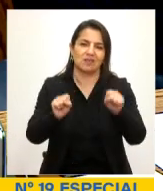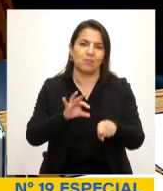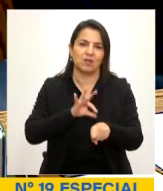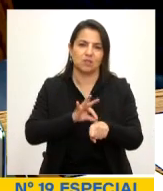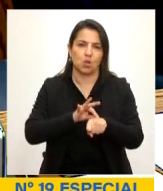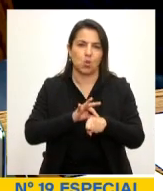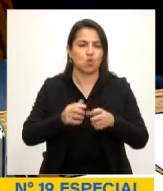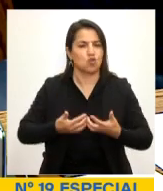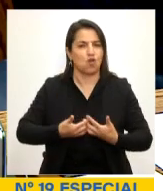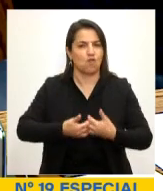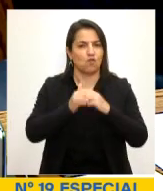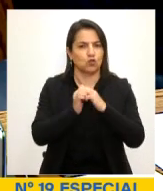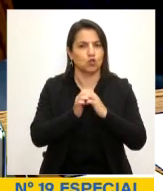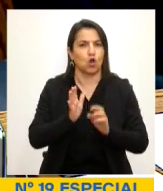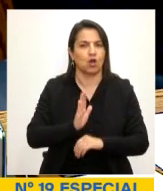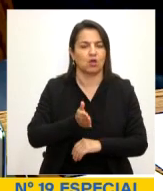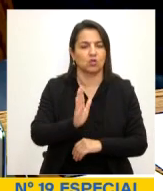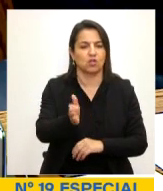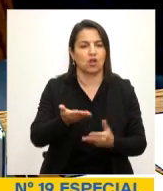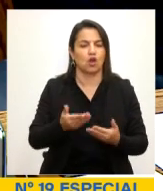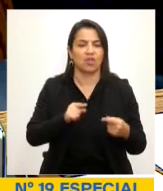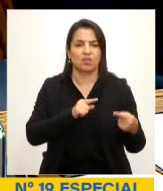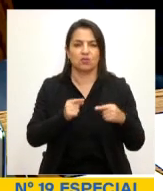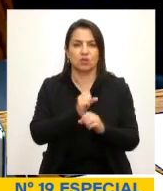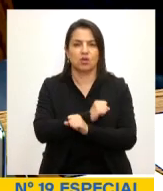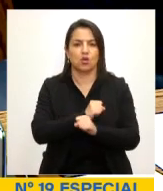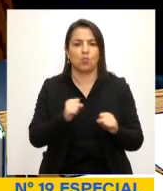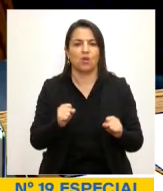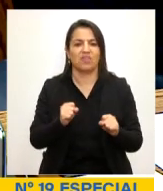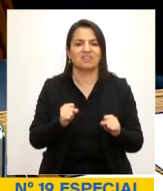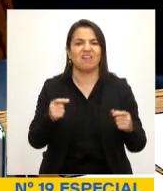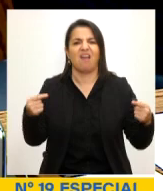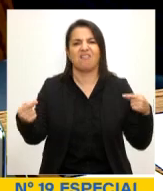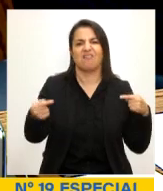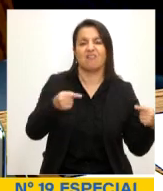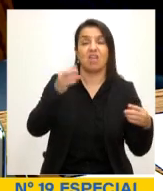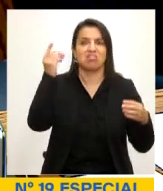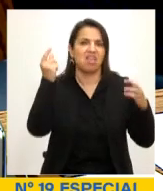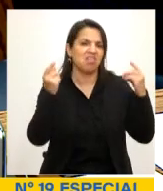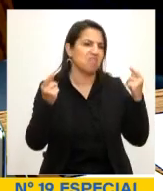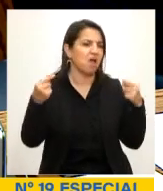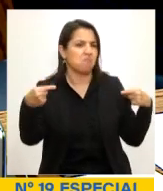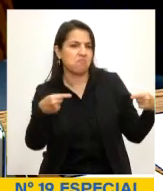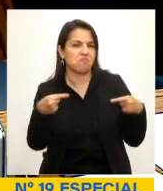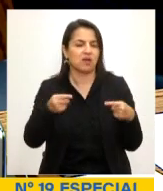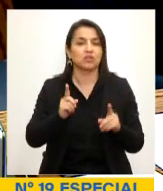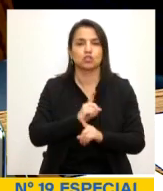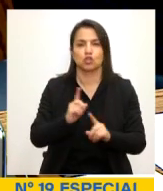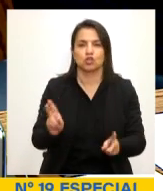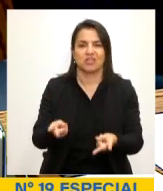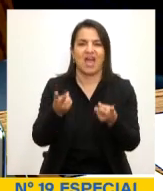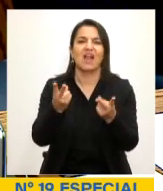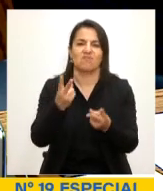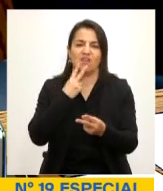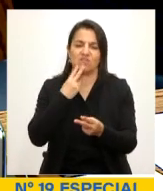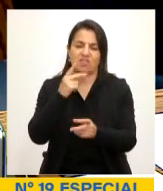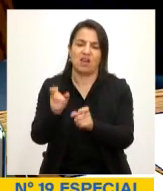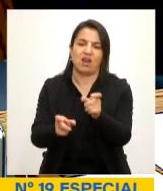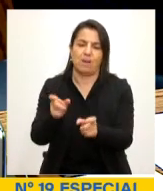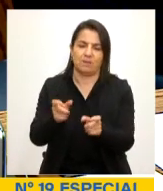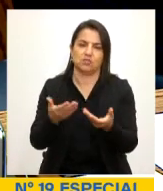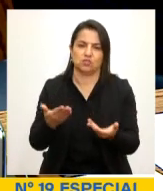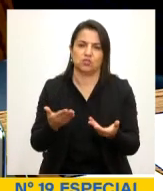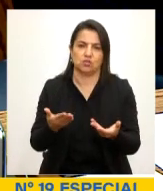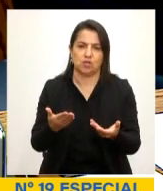sostenible lo que hoy discutimos no puede ser un espacio de guerrillas de ideología que no estén salvando vidas sino que muy por el